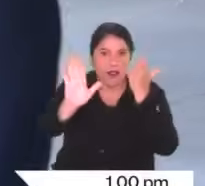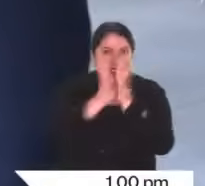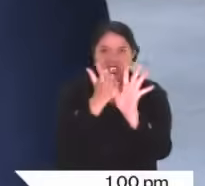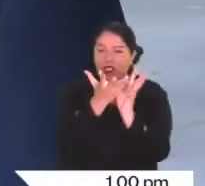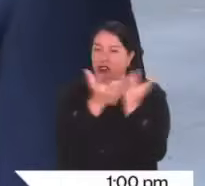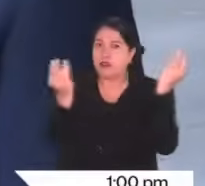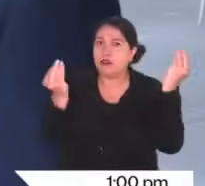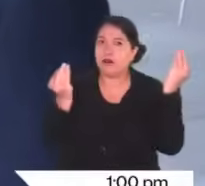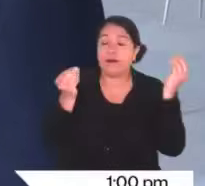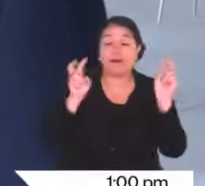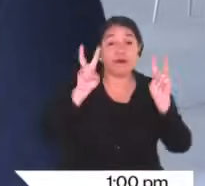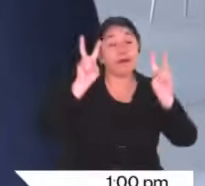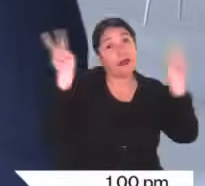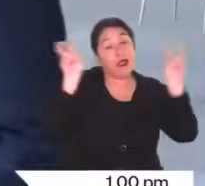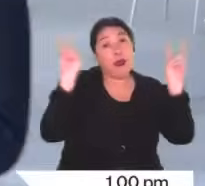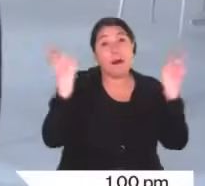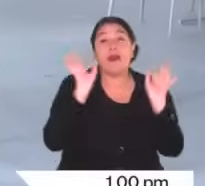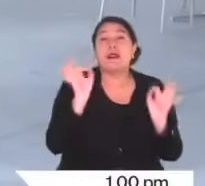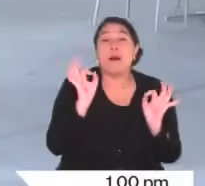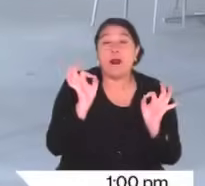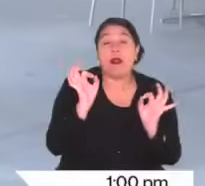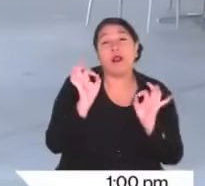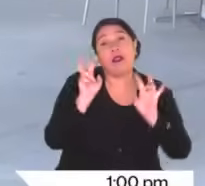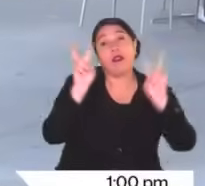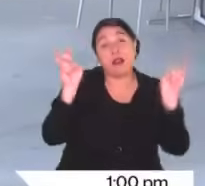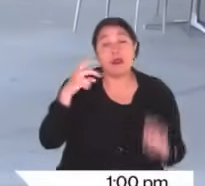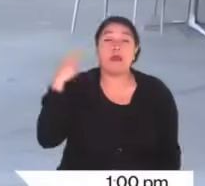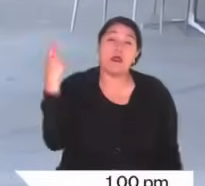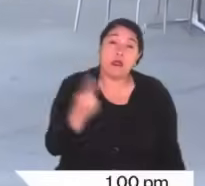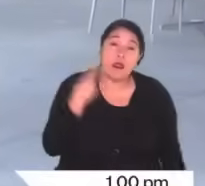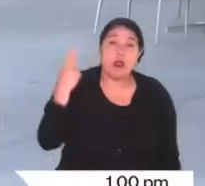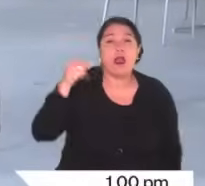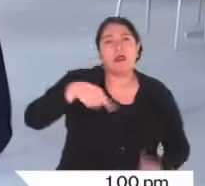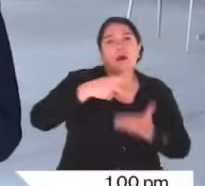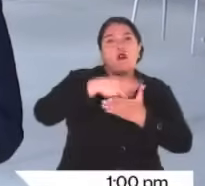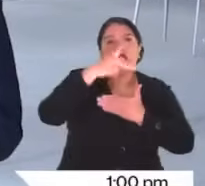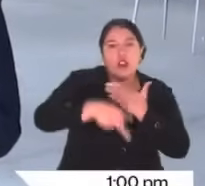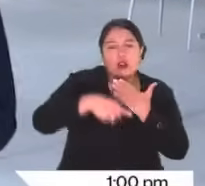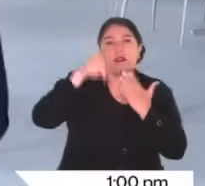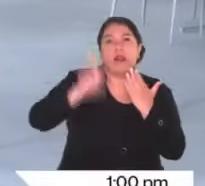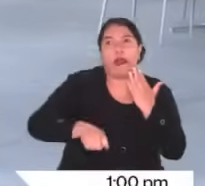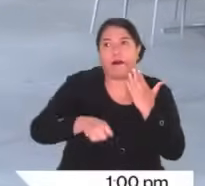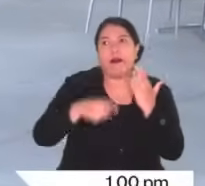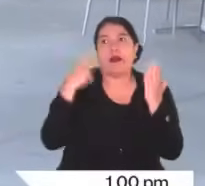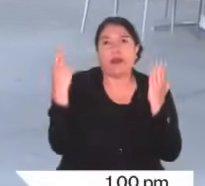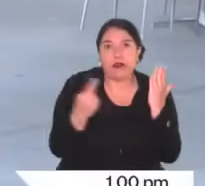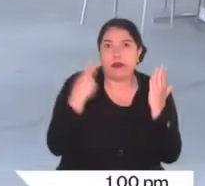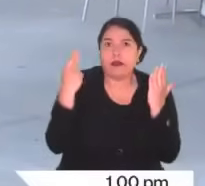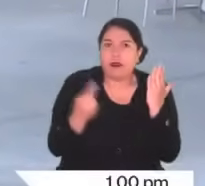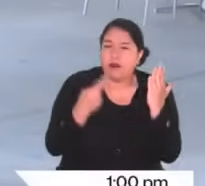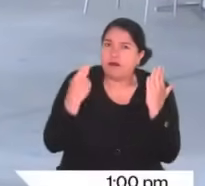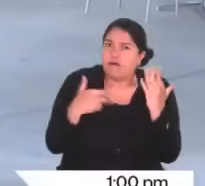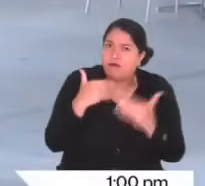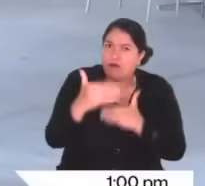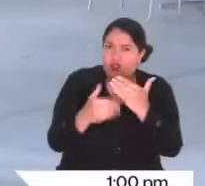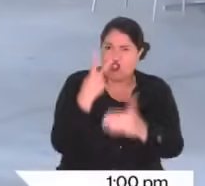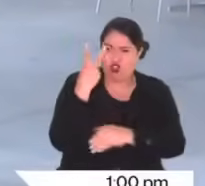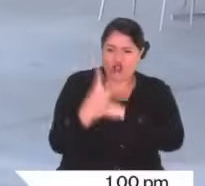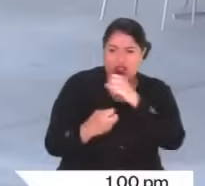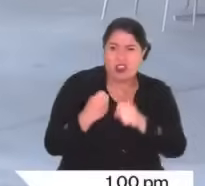electoralmente por eso él dice en repetidas ocasiones este proyecto se tiene que reelegir sin haber siquiera cumplido 2